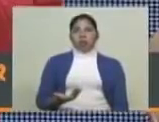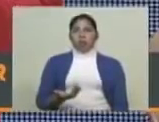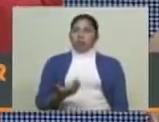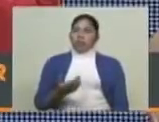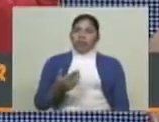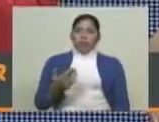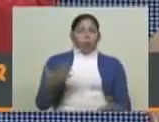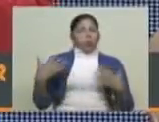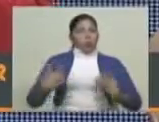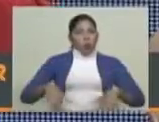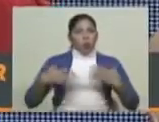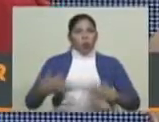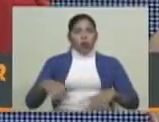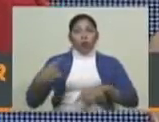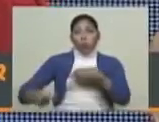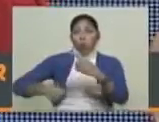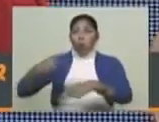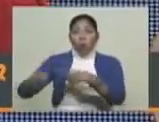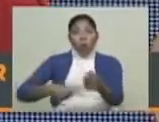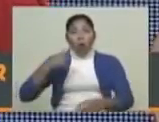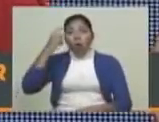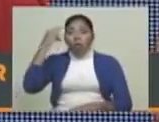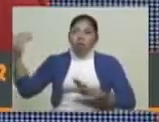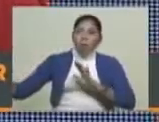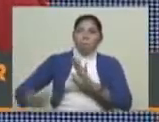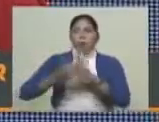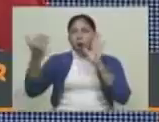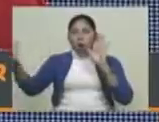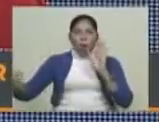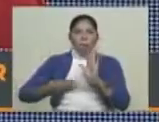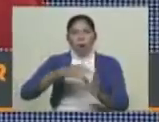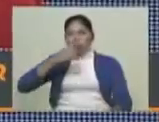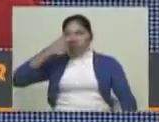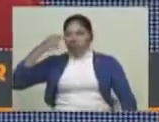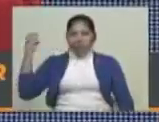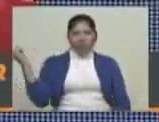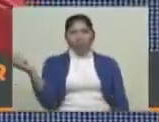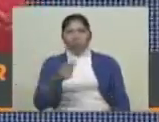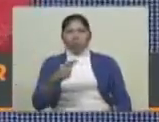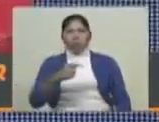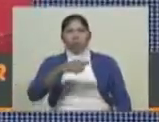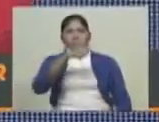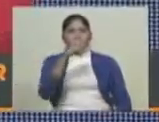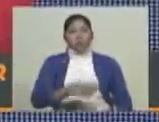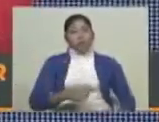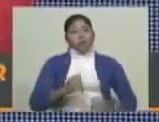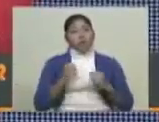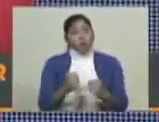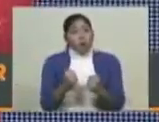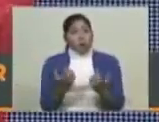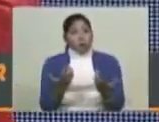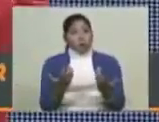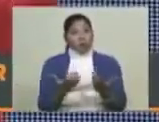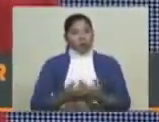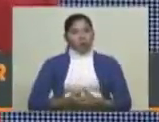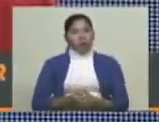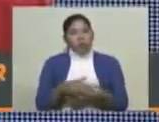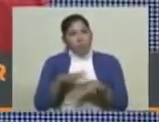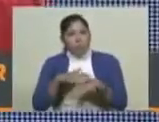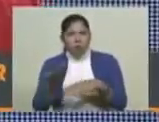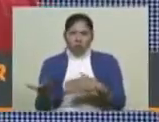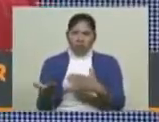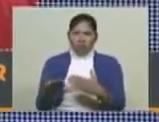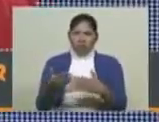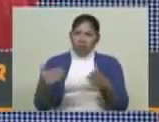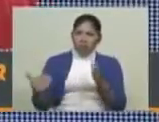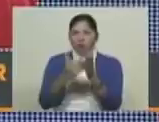todos los ataques de todos los días del compañero presidente Simón Nicolás Maduro. ¿Cuántos ataques? ¿Por qué tantos